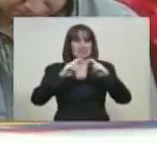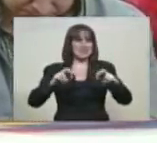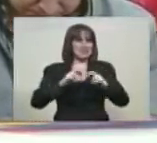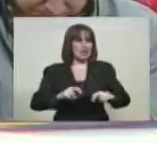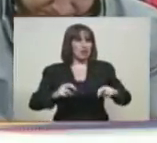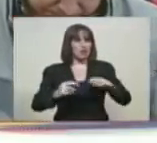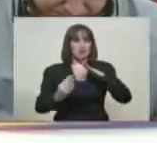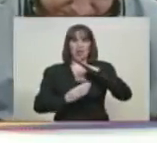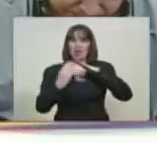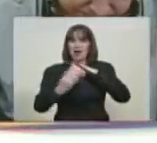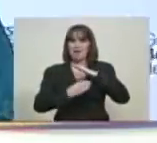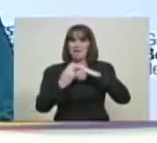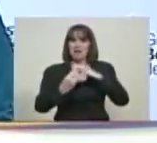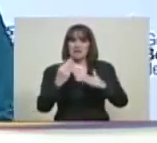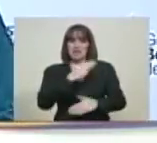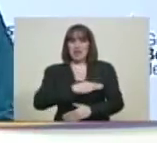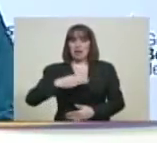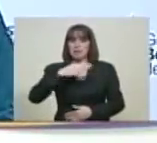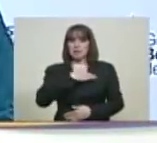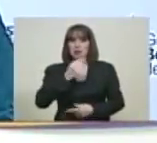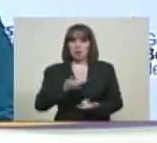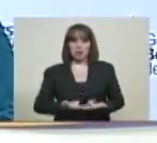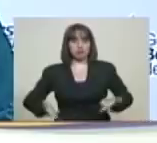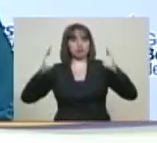bases en la transmisión para un relanzamiento